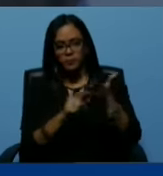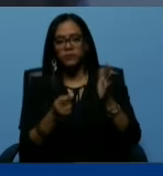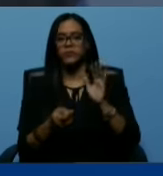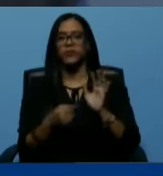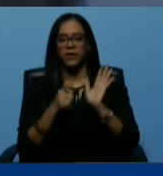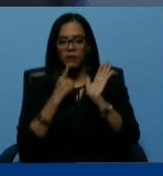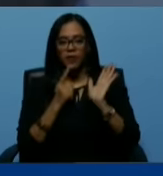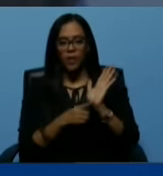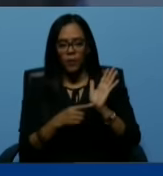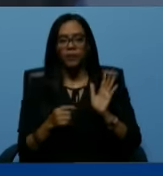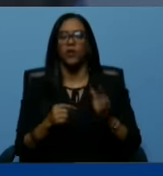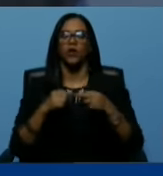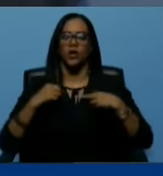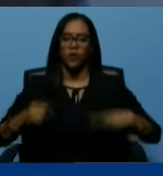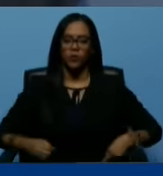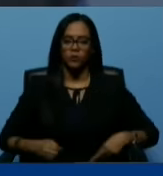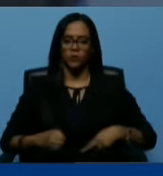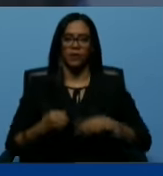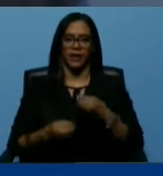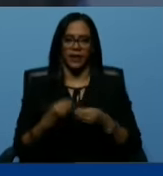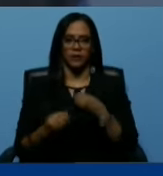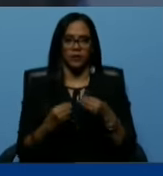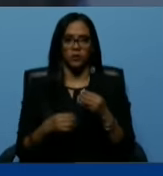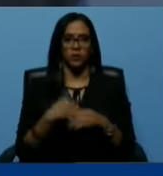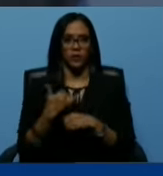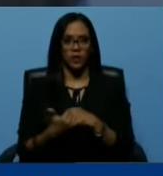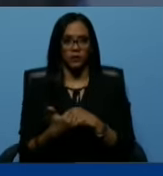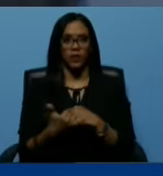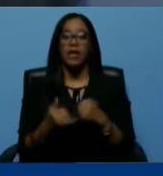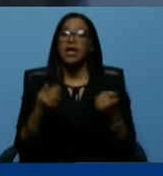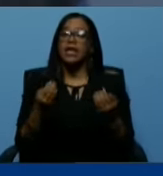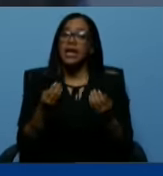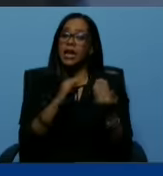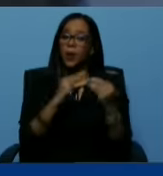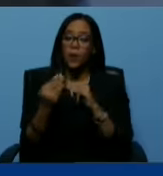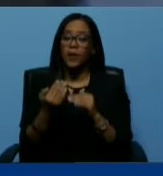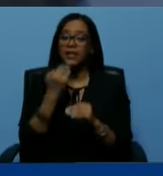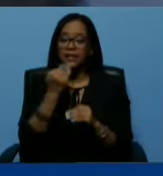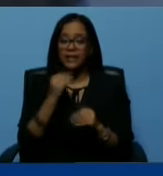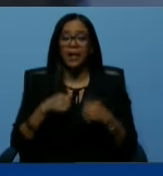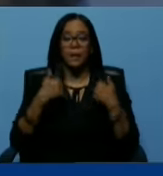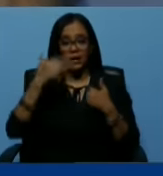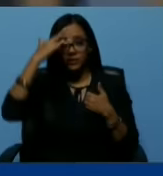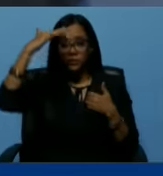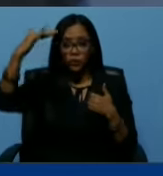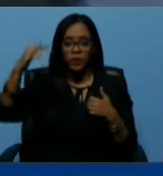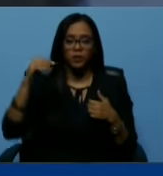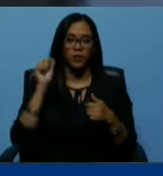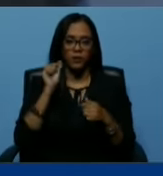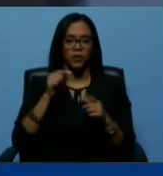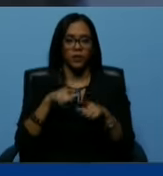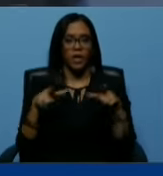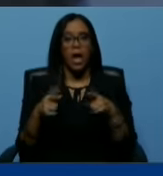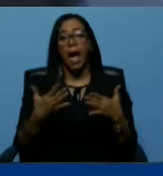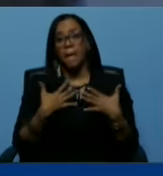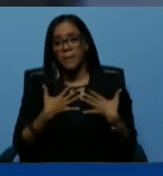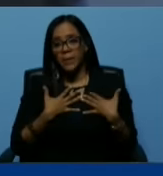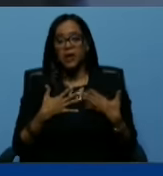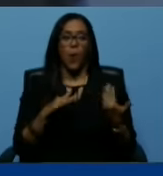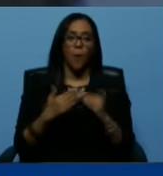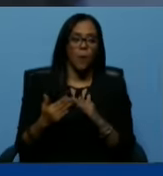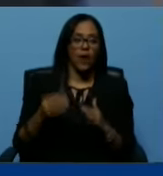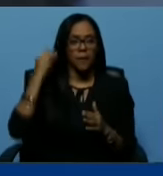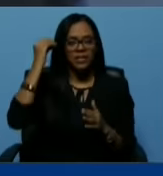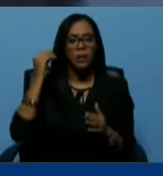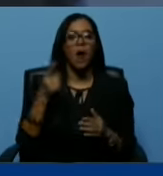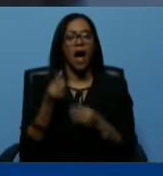se vayan ejecutando esos proyectos. Es decir, que la comuna se acerque cada vez más al sueño que tenemos desde el punto de vista territorial. A lo mejor en mi comuna consideramos